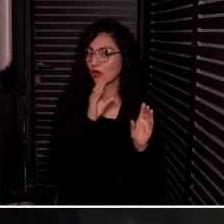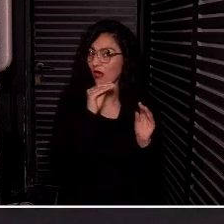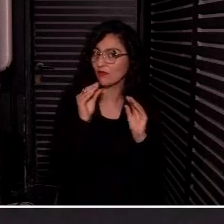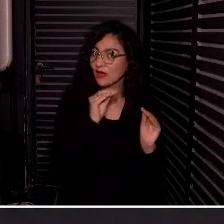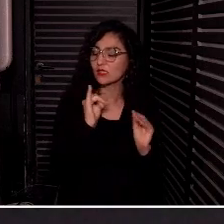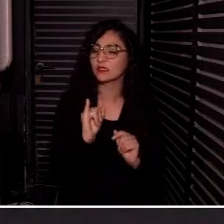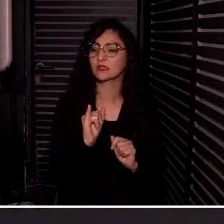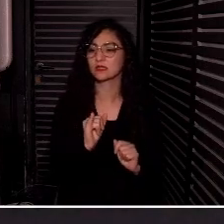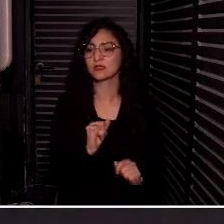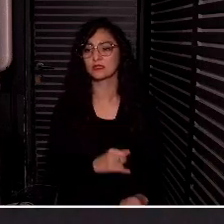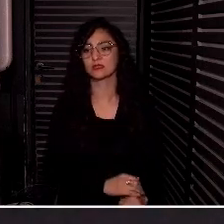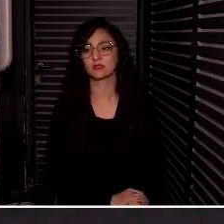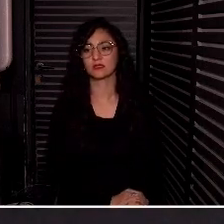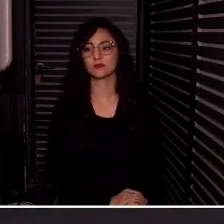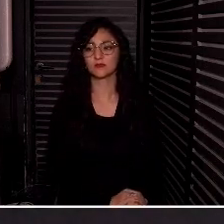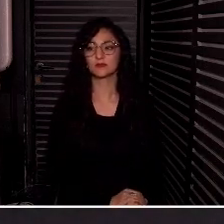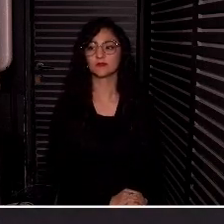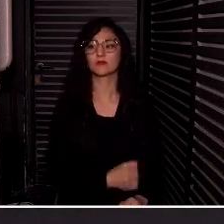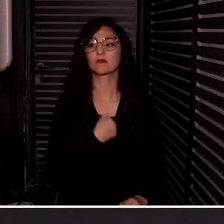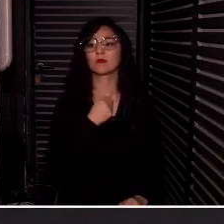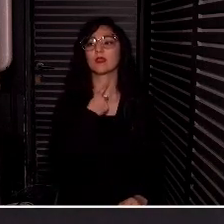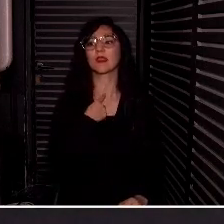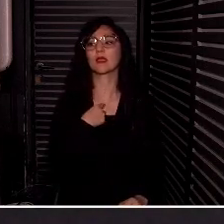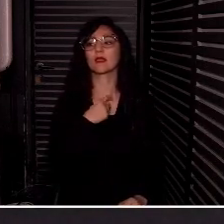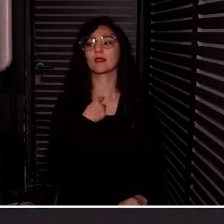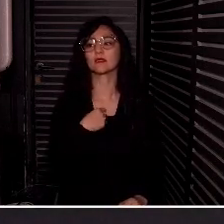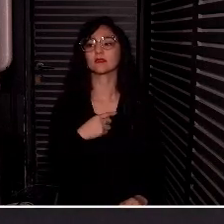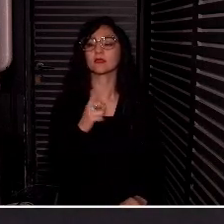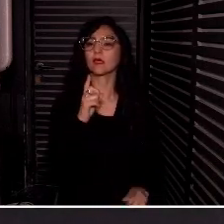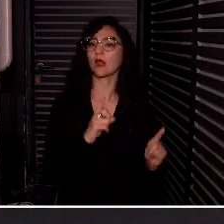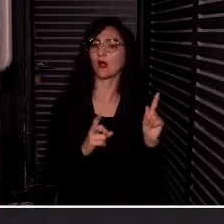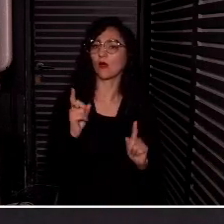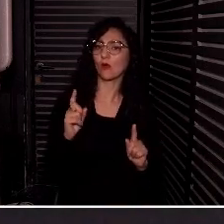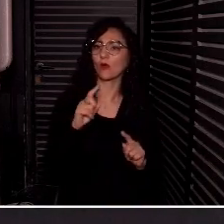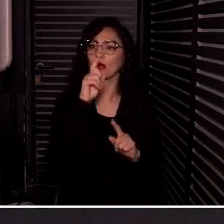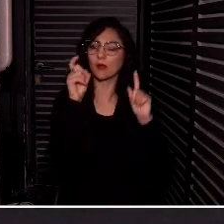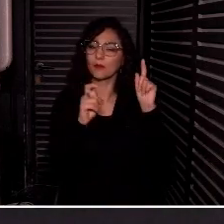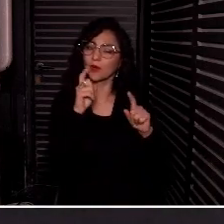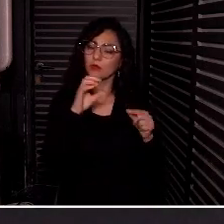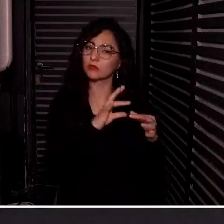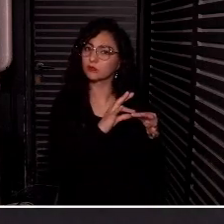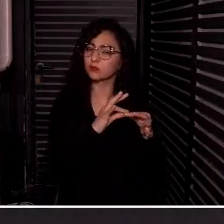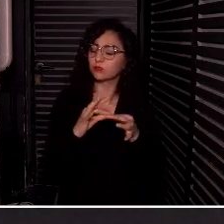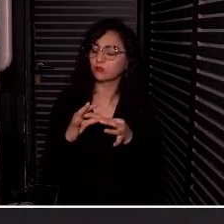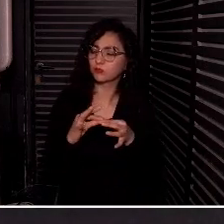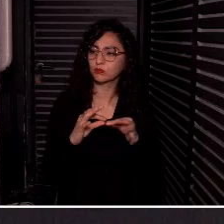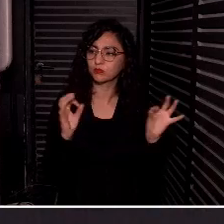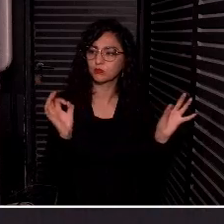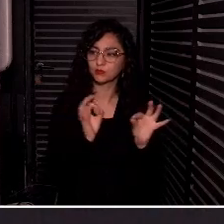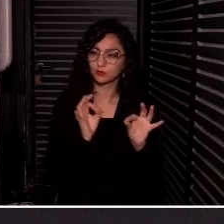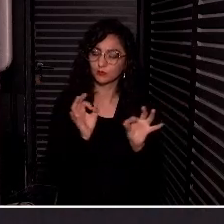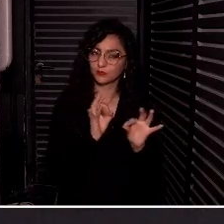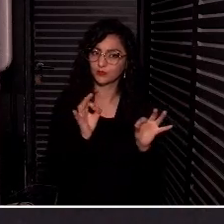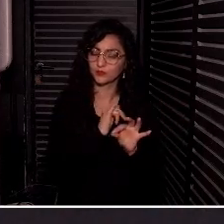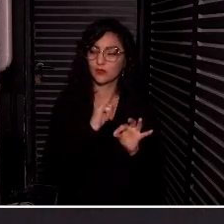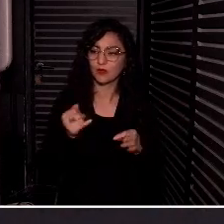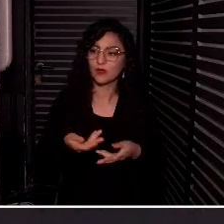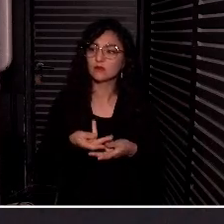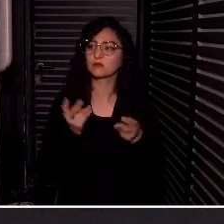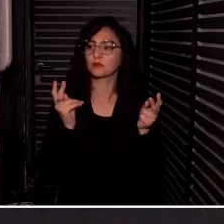voy a me interesa poder justificar alguna de las preguntas y y luego darles la